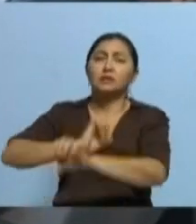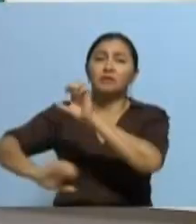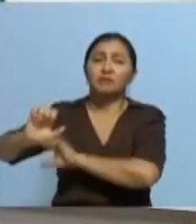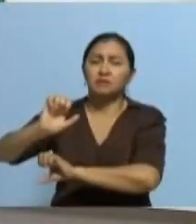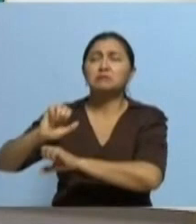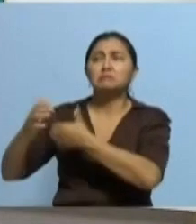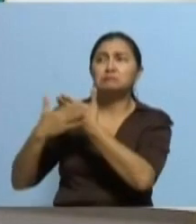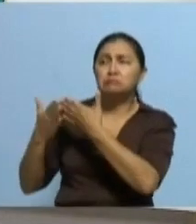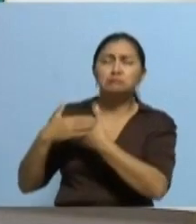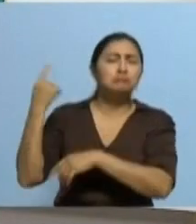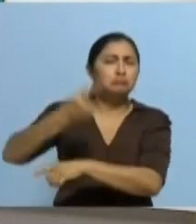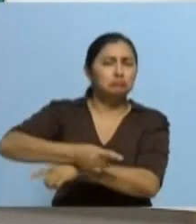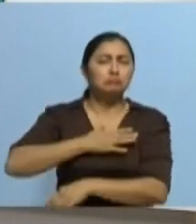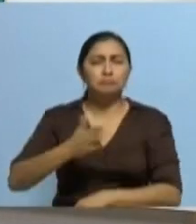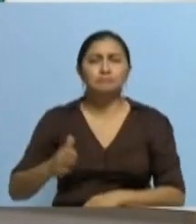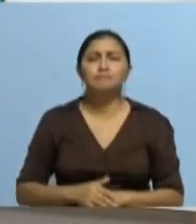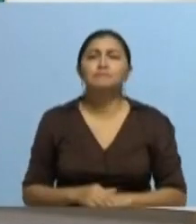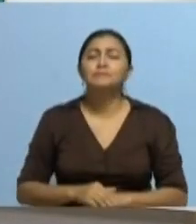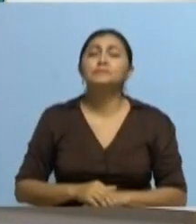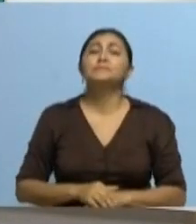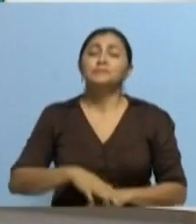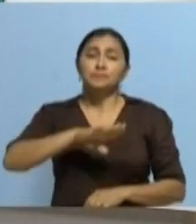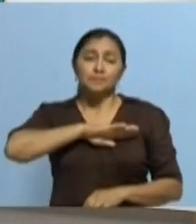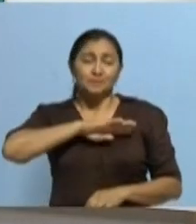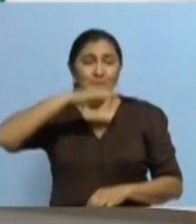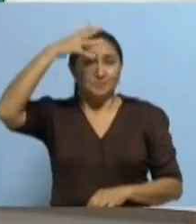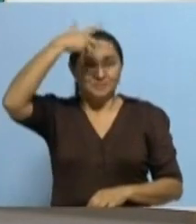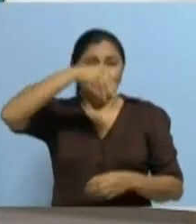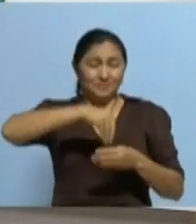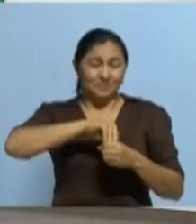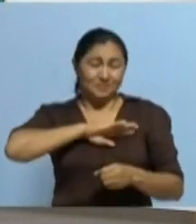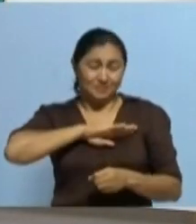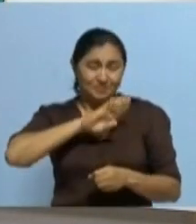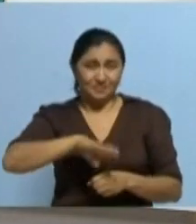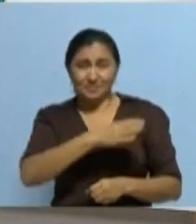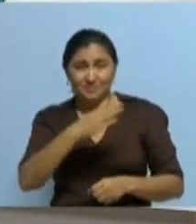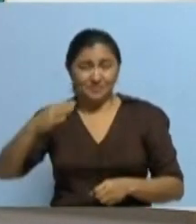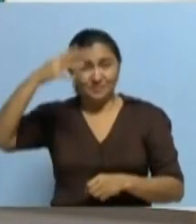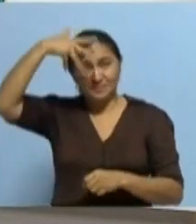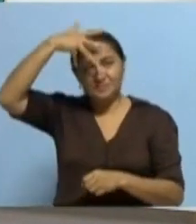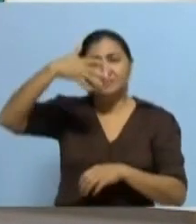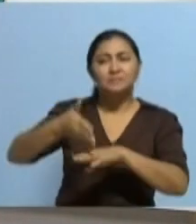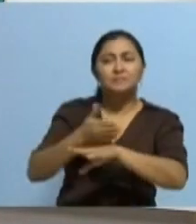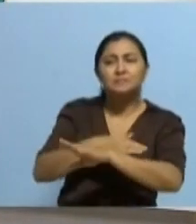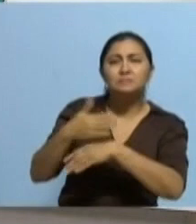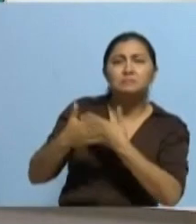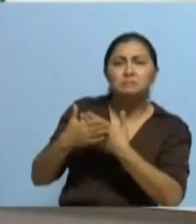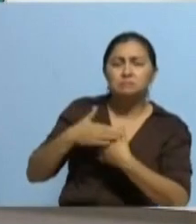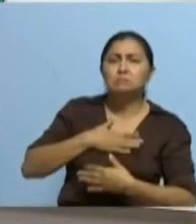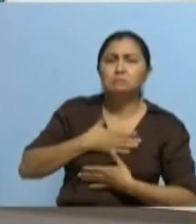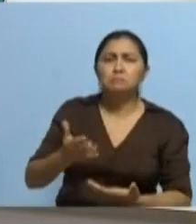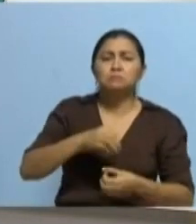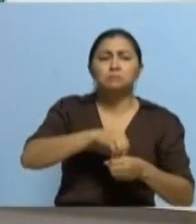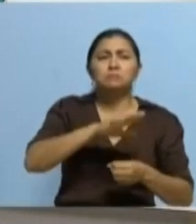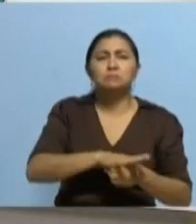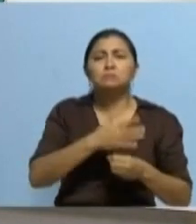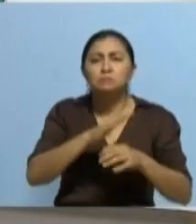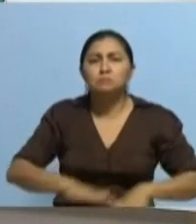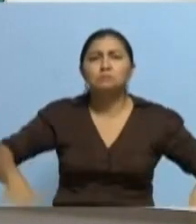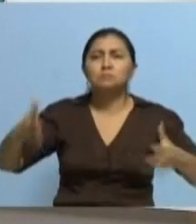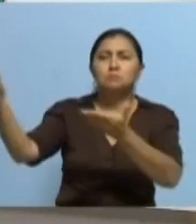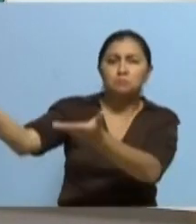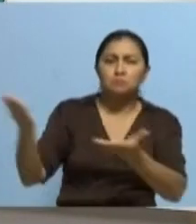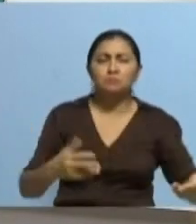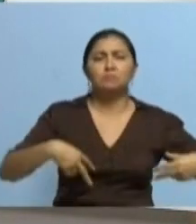Nacional. Y el alcalde de Barranquilla, Jaime Pumarejo, anunció este jueves que el distrito está listo para recibir el Parque Cultural del Caribe y encargarse